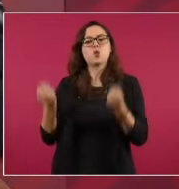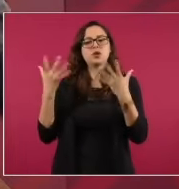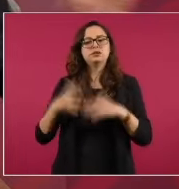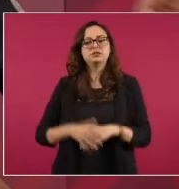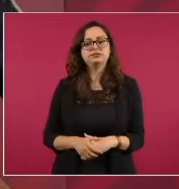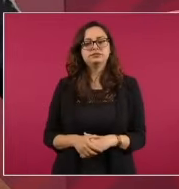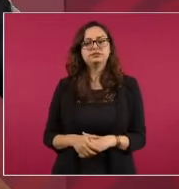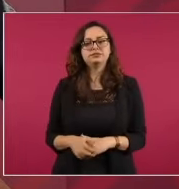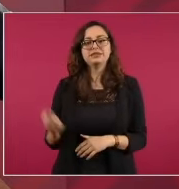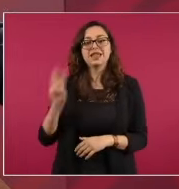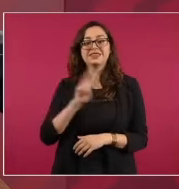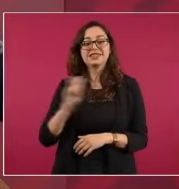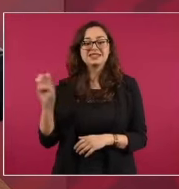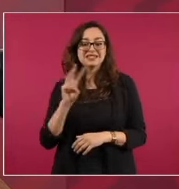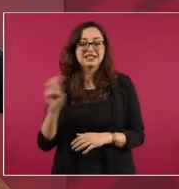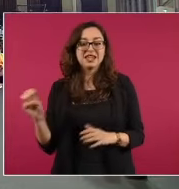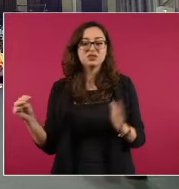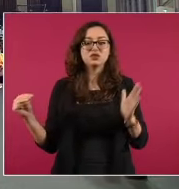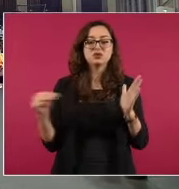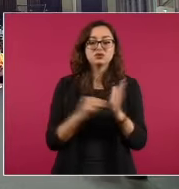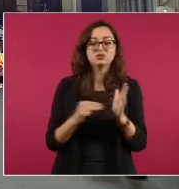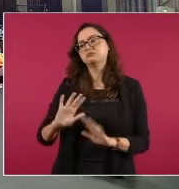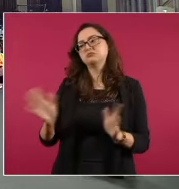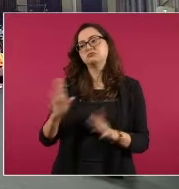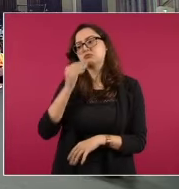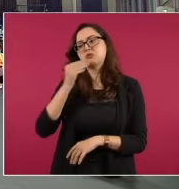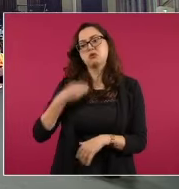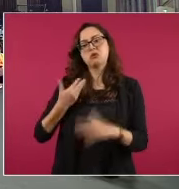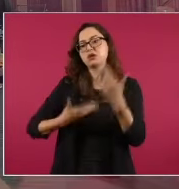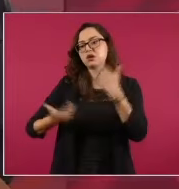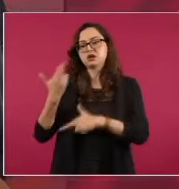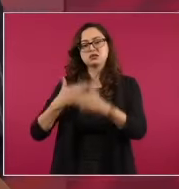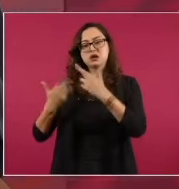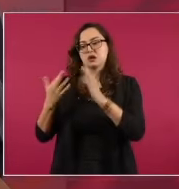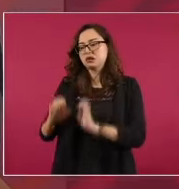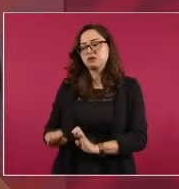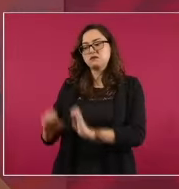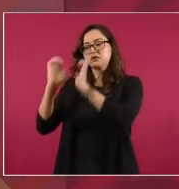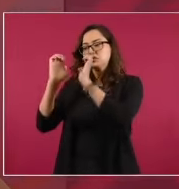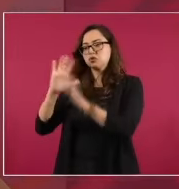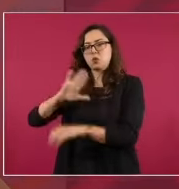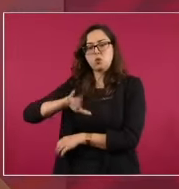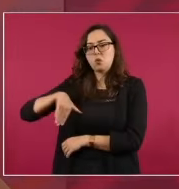ver, 300,000 a sus cuarteles, ya,